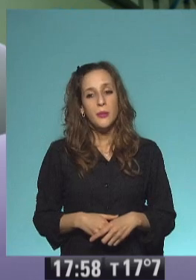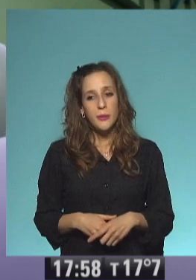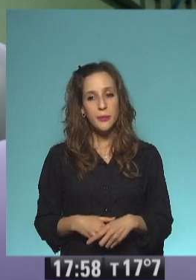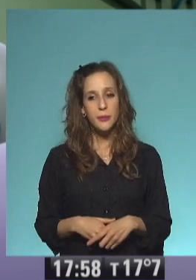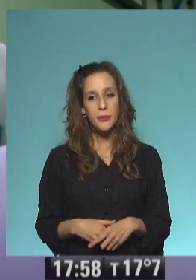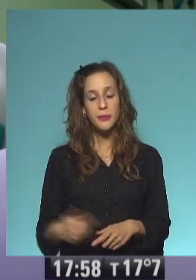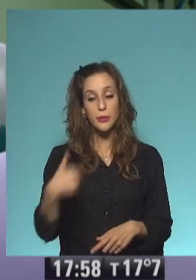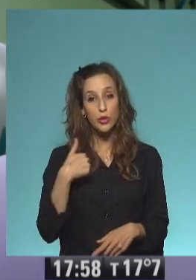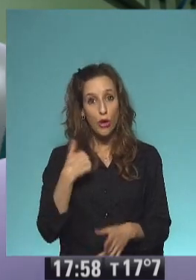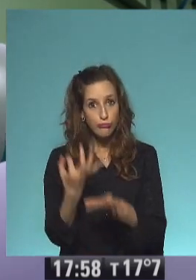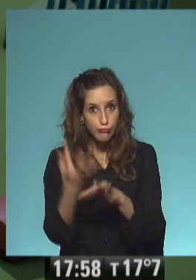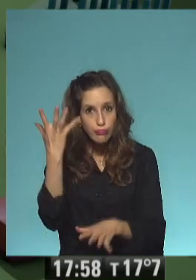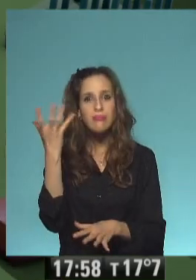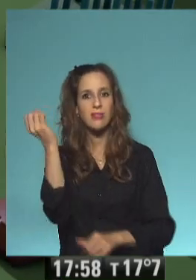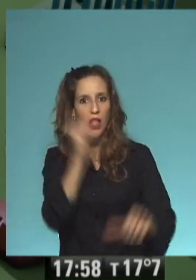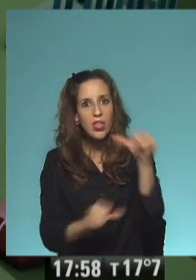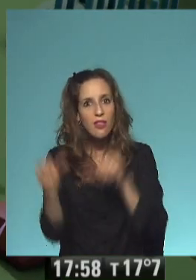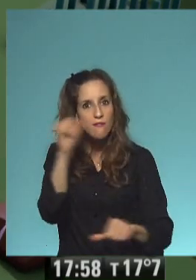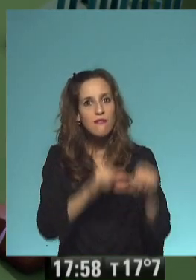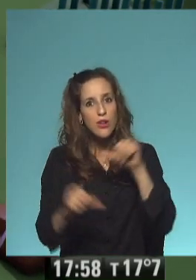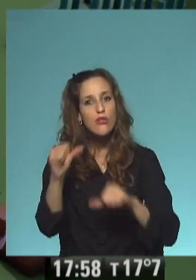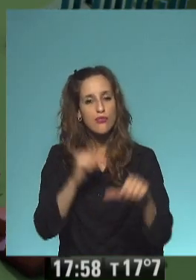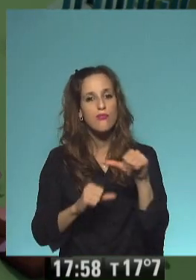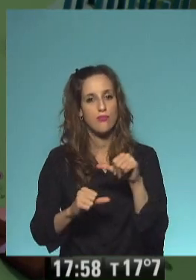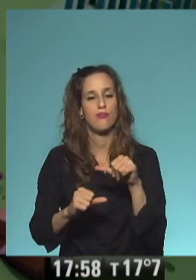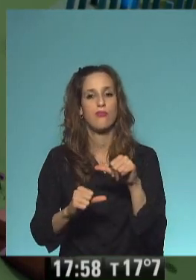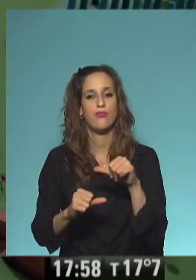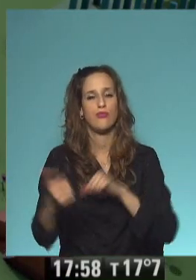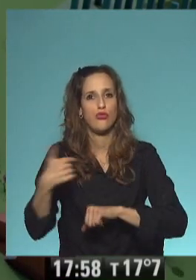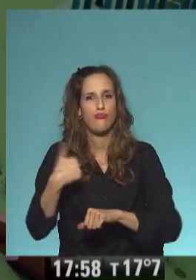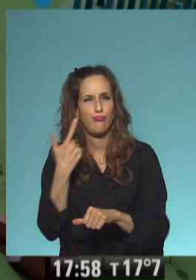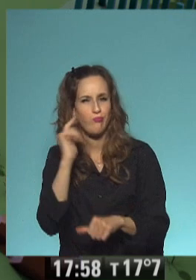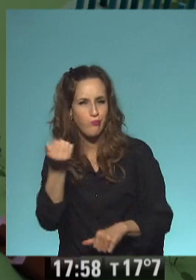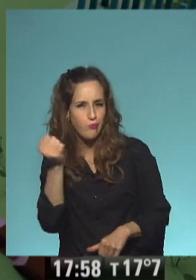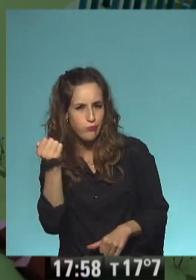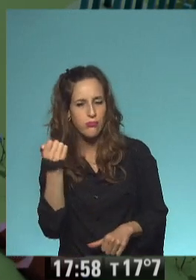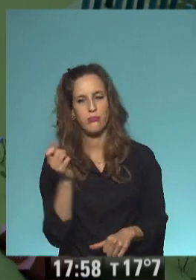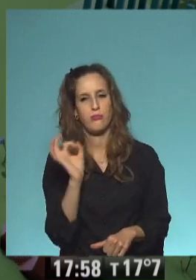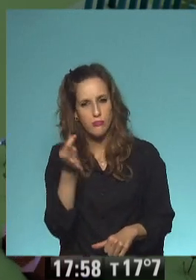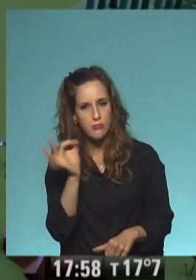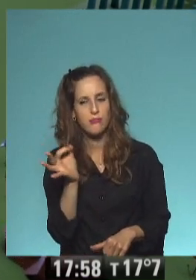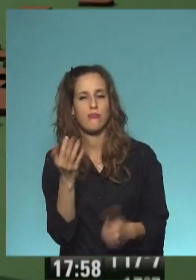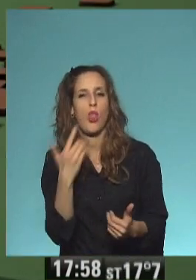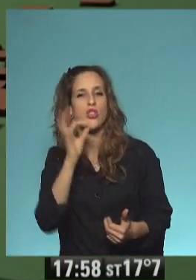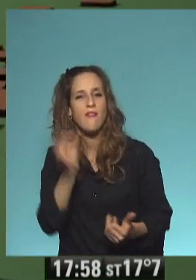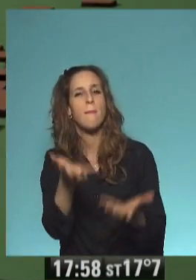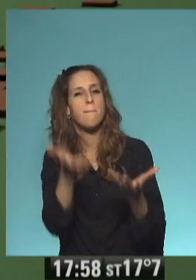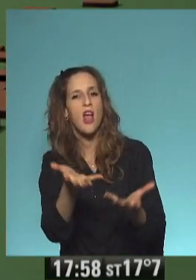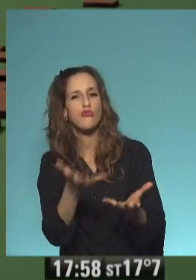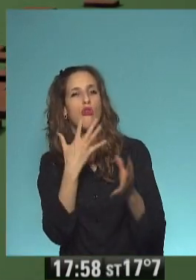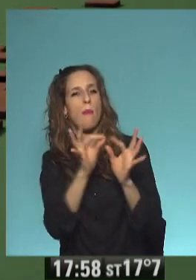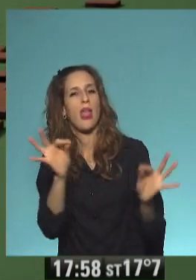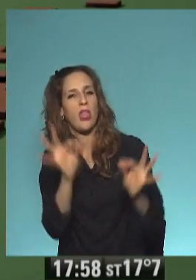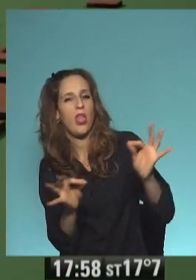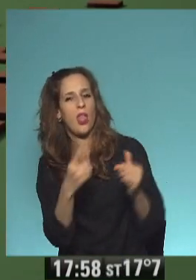un científico. Podía medir todas las cosas, calcularlas, pesarlas, aprender